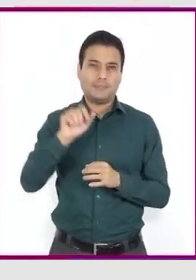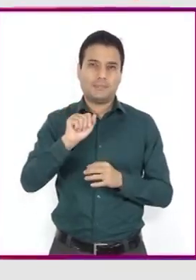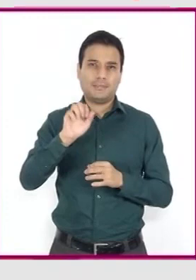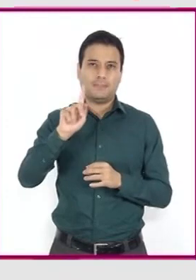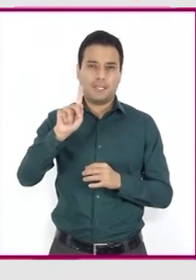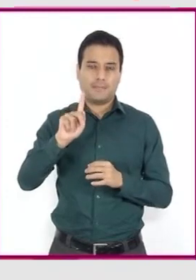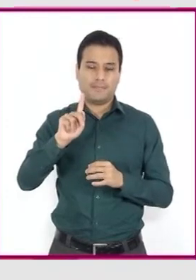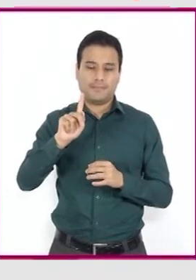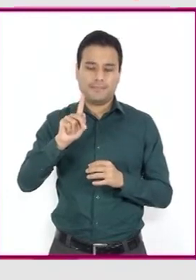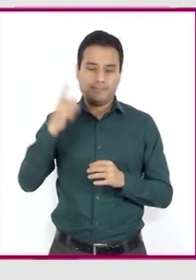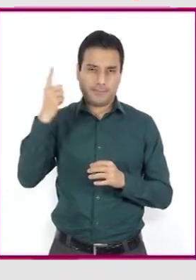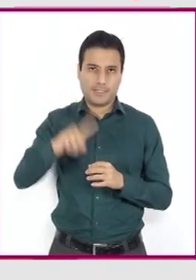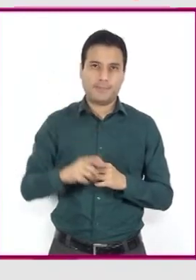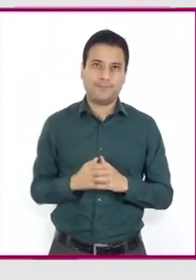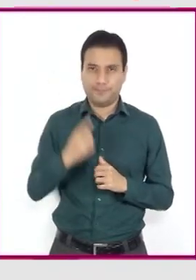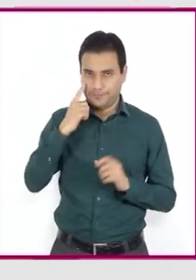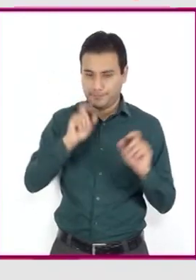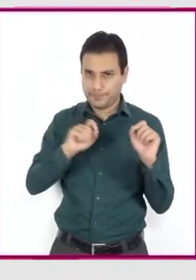Pública.